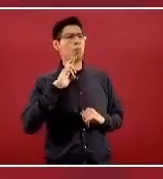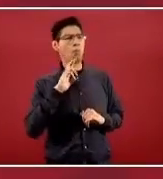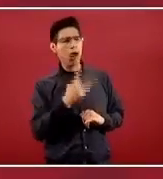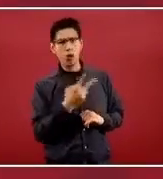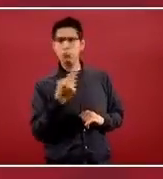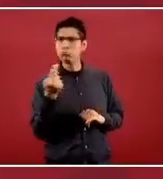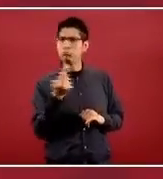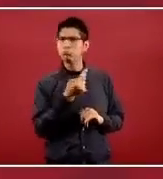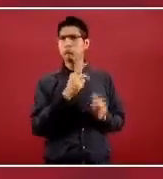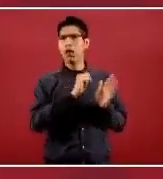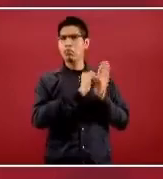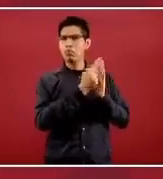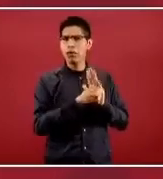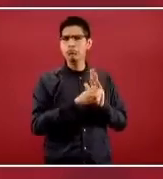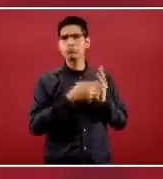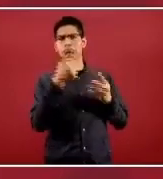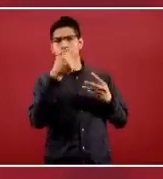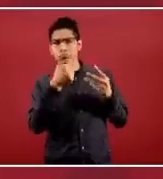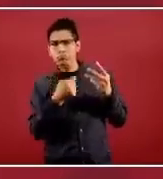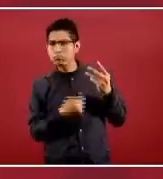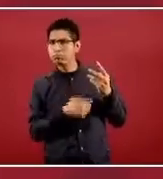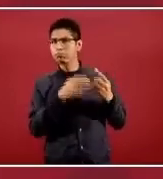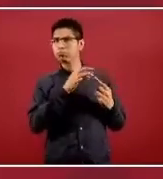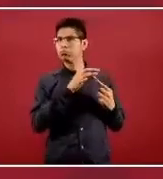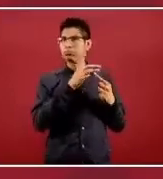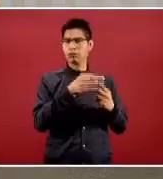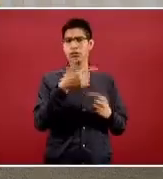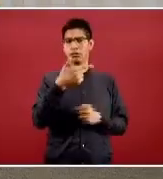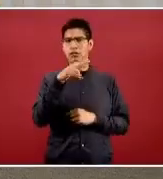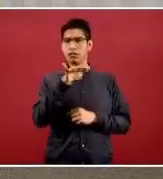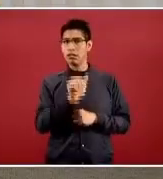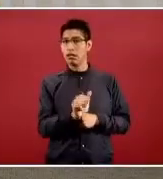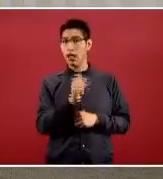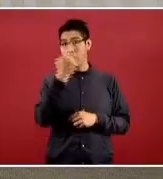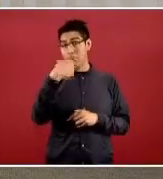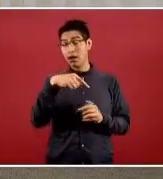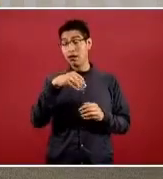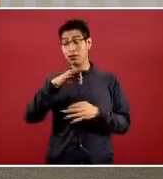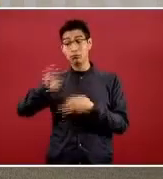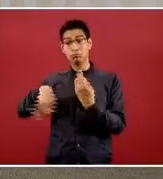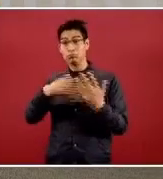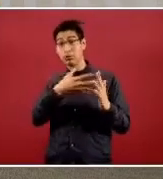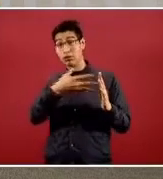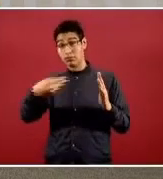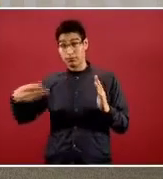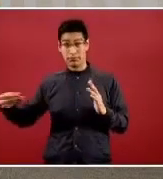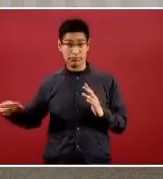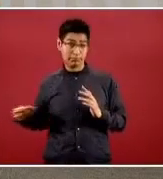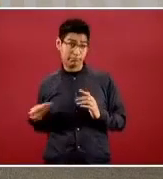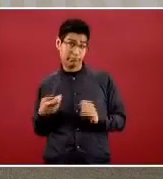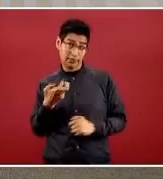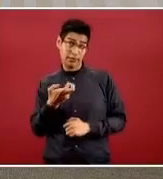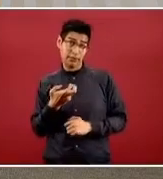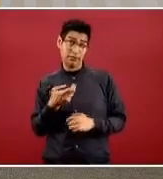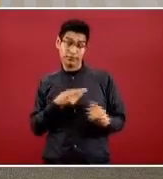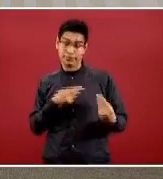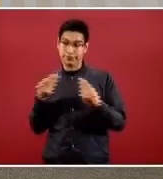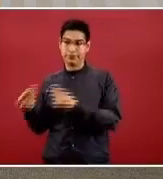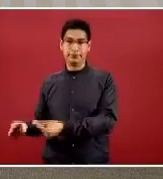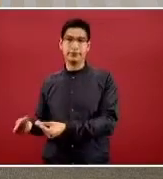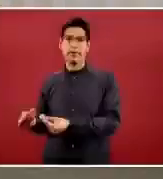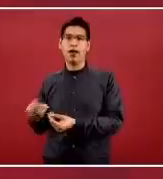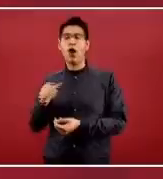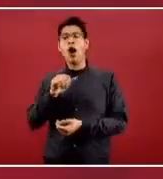técnica y enseguida existe un ánimo de integrarla como una guía sectorial. En otras ocasiones, las guías son producto del